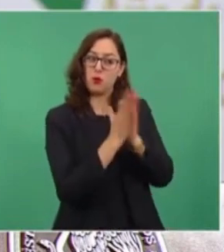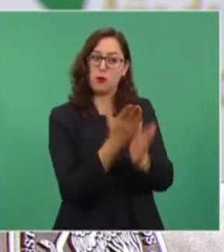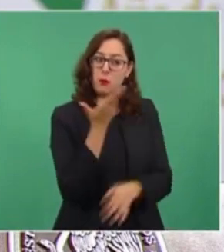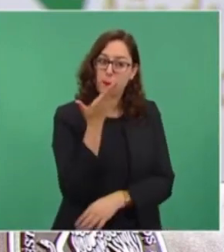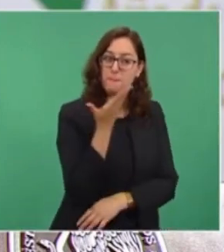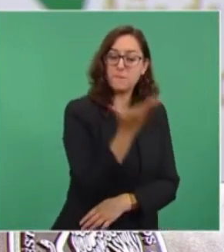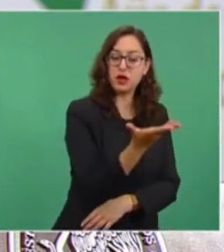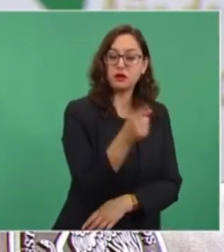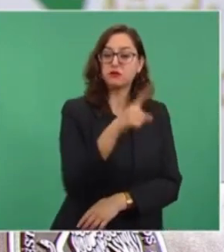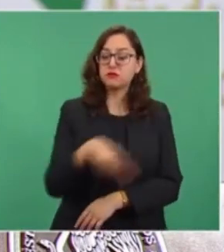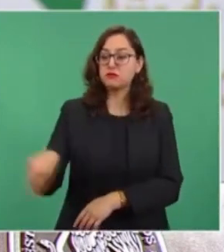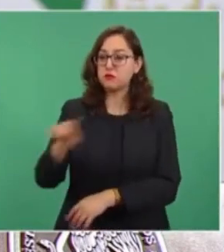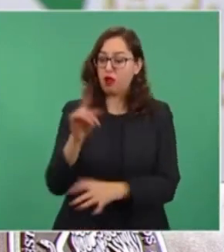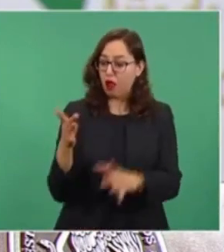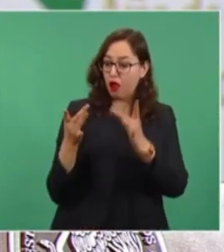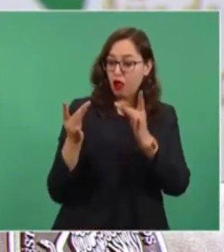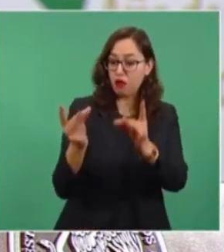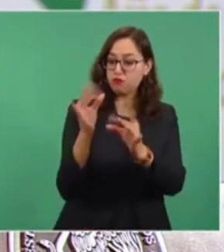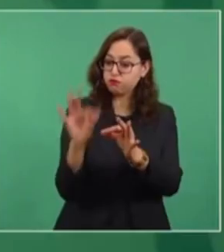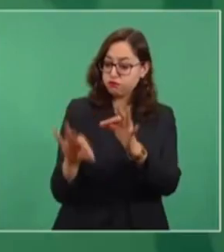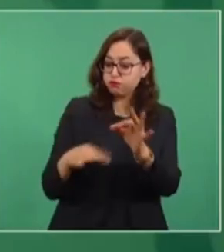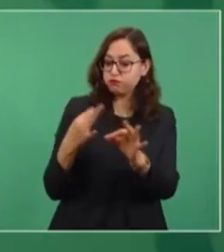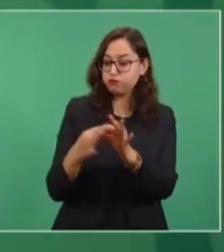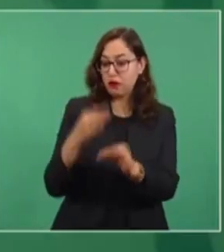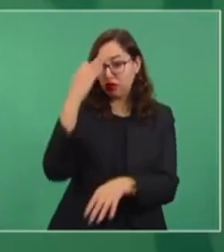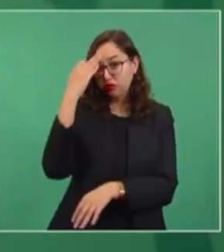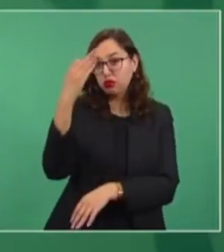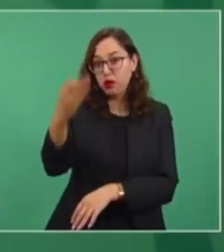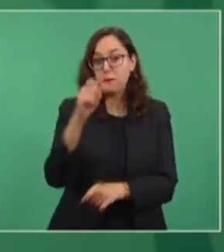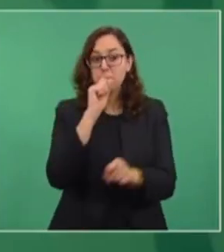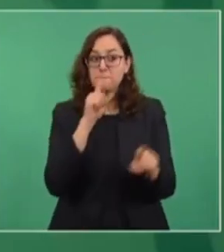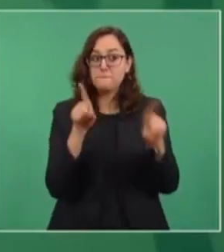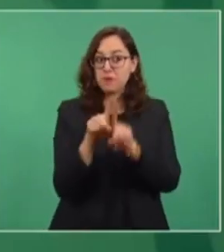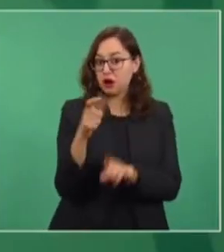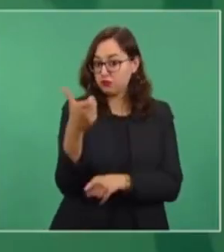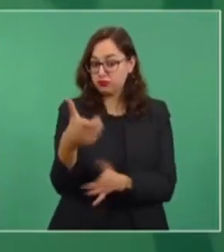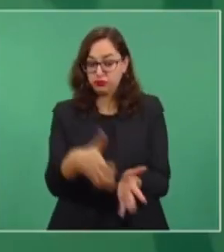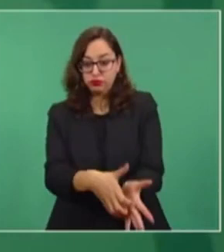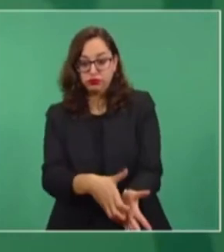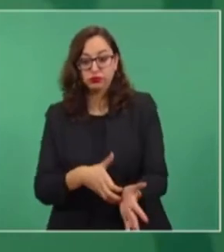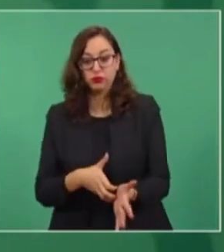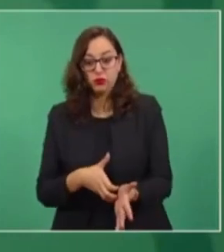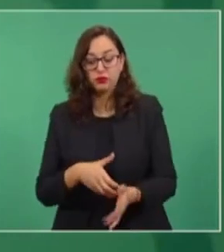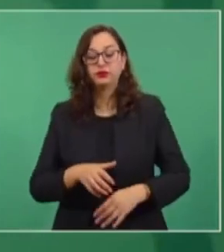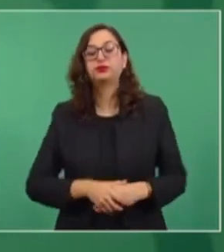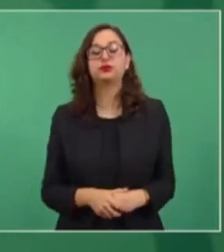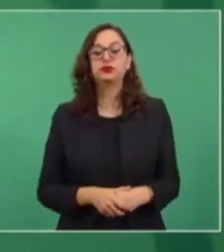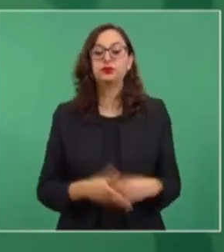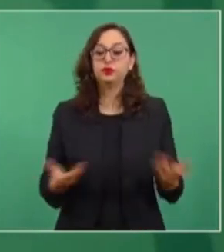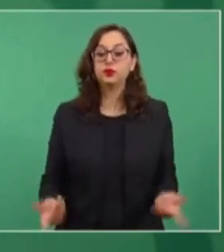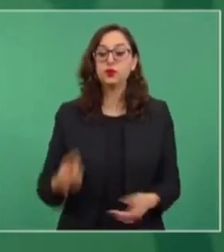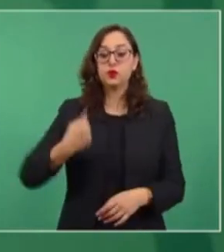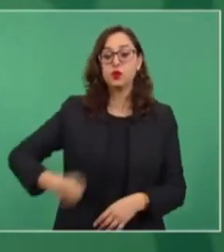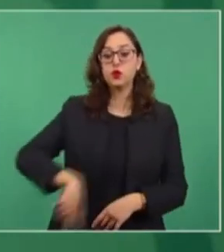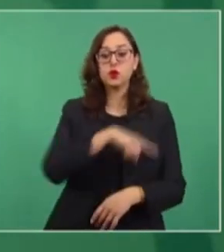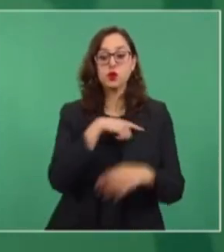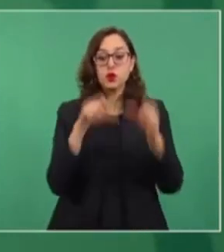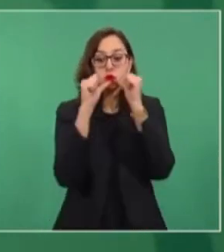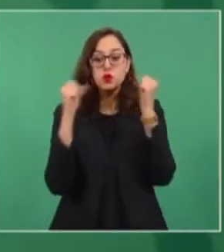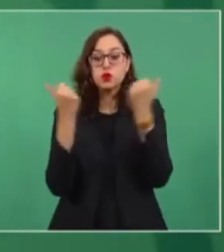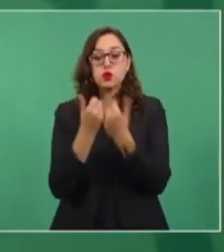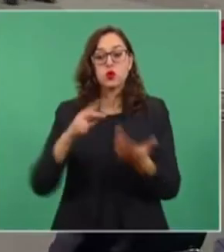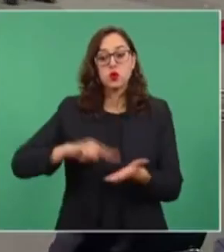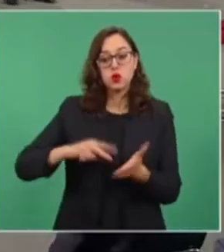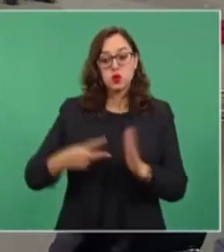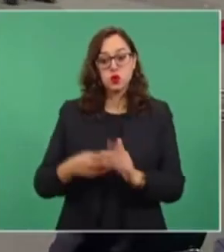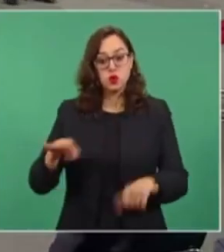menor costo y dentro del tiempo proyectado. Las agrupaciones gremiales, como lo es la Asociación de Ingenieros y Arquitectos de México,